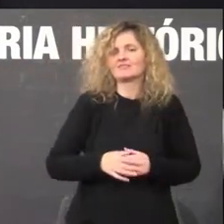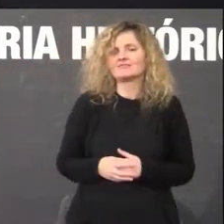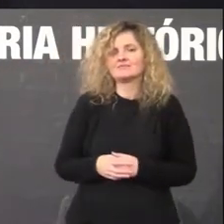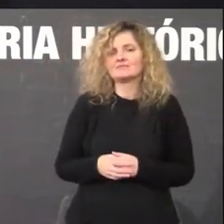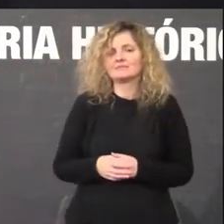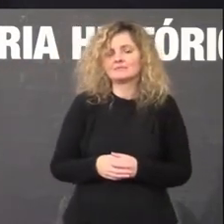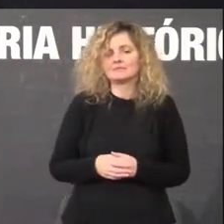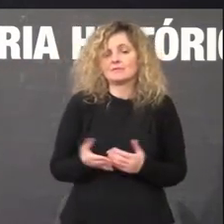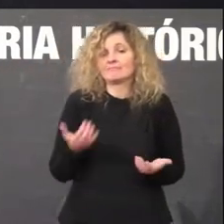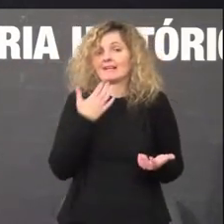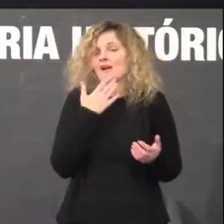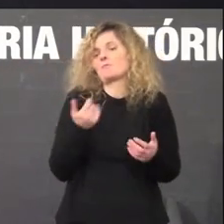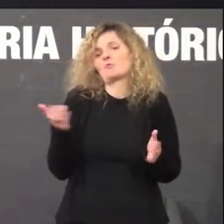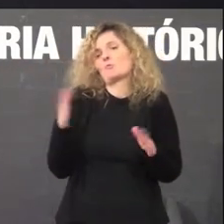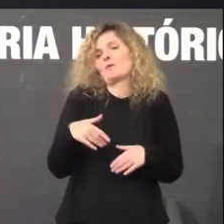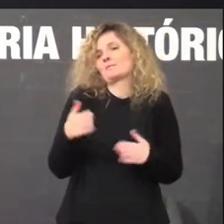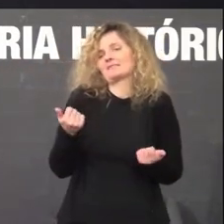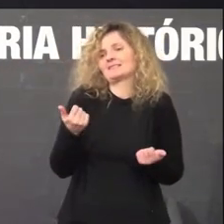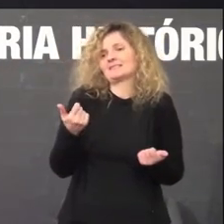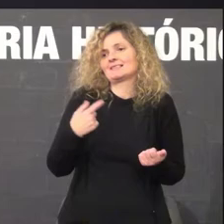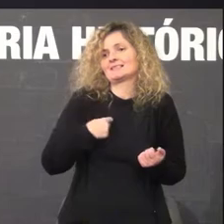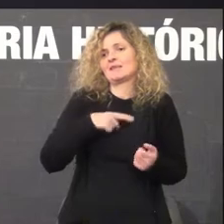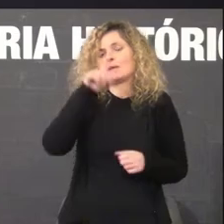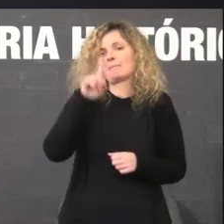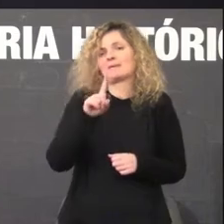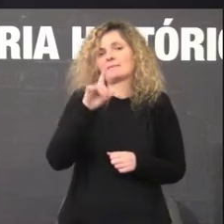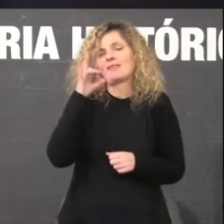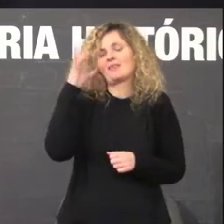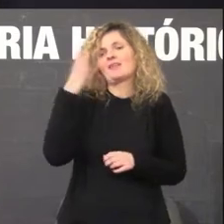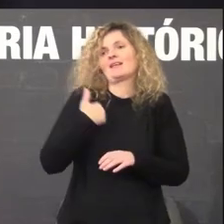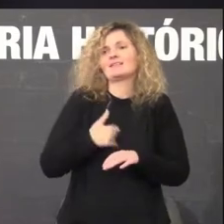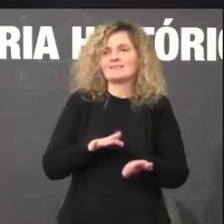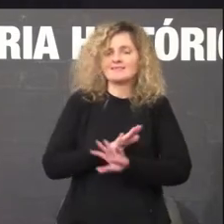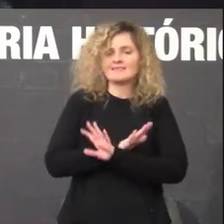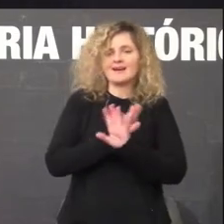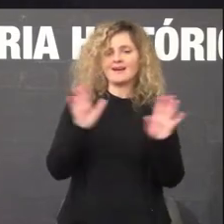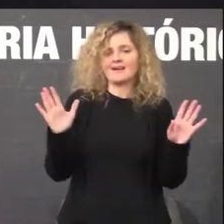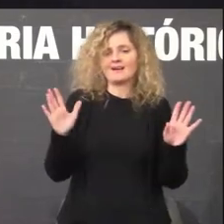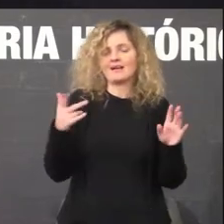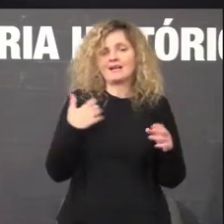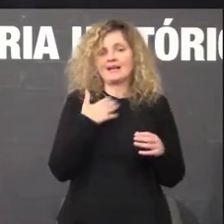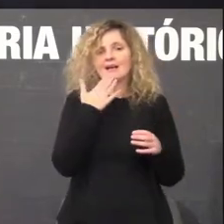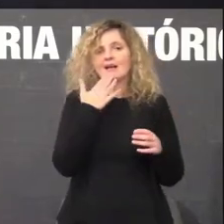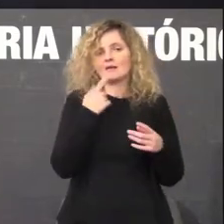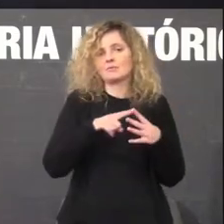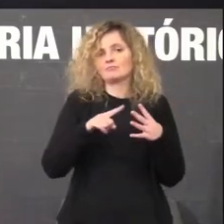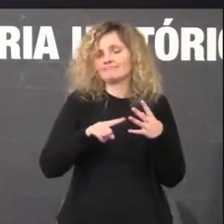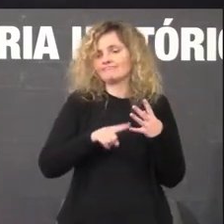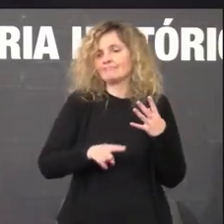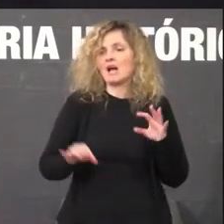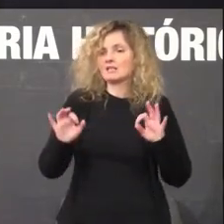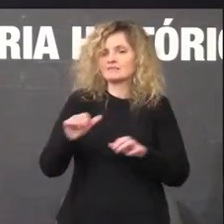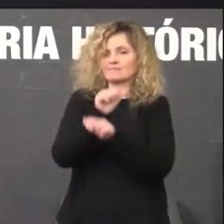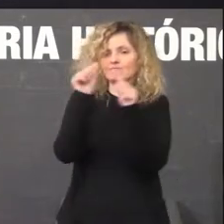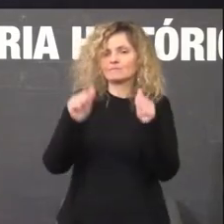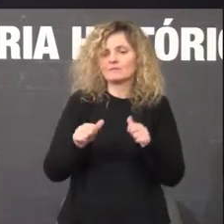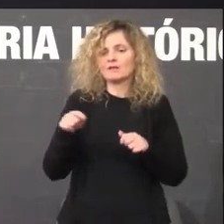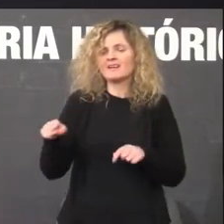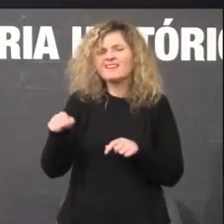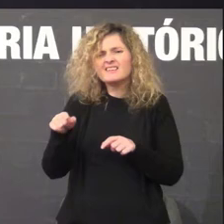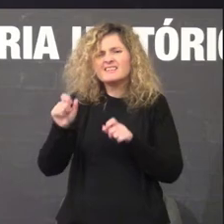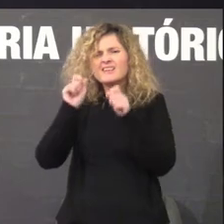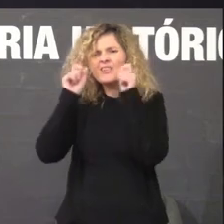No voy a poner más ejemplos. Creo que la primera idea que está plagada de ejemplos es así. Él